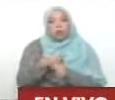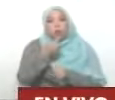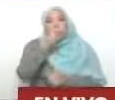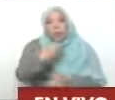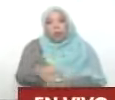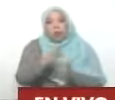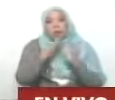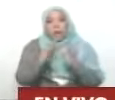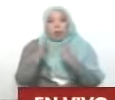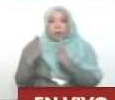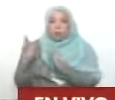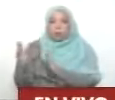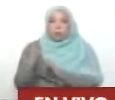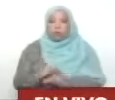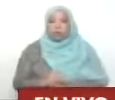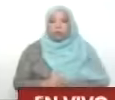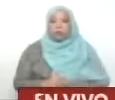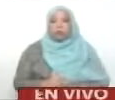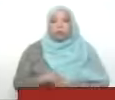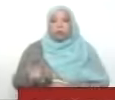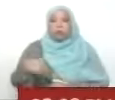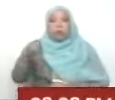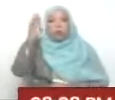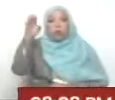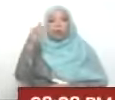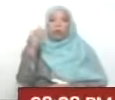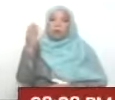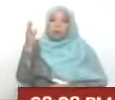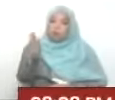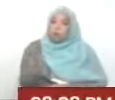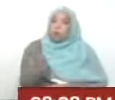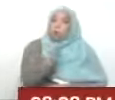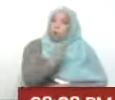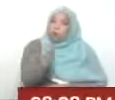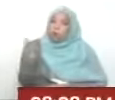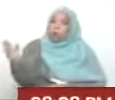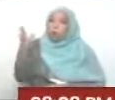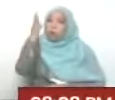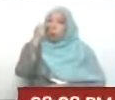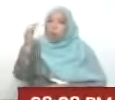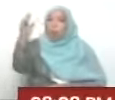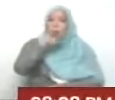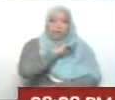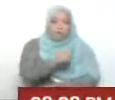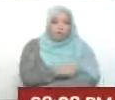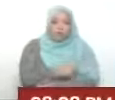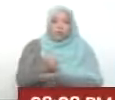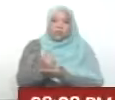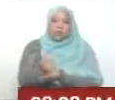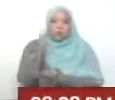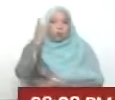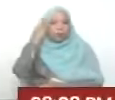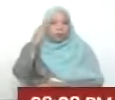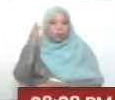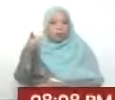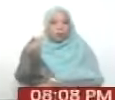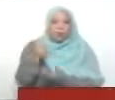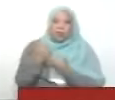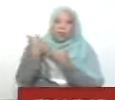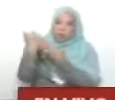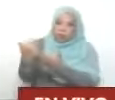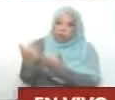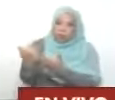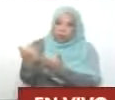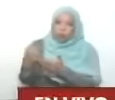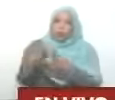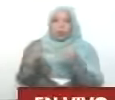equipo y vamos para adelante, pues. Que Dios te bendiga, te acompañe y te dé toda la fuerza y la sabiduría que necesitas. Todo